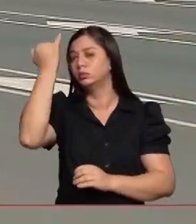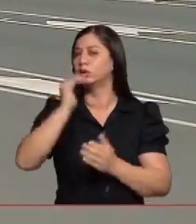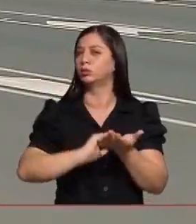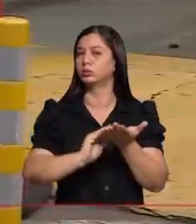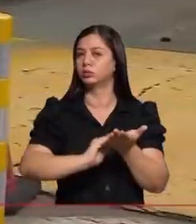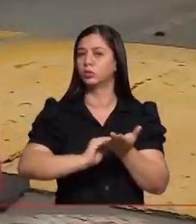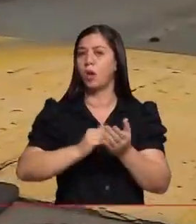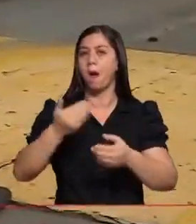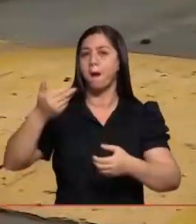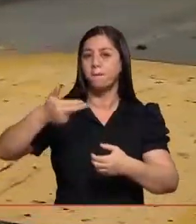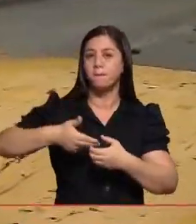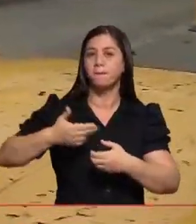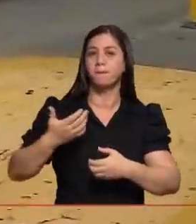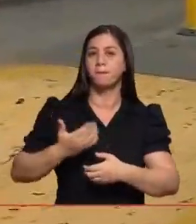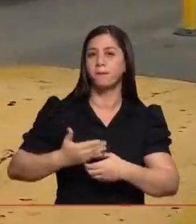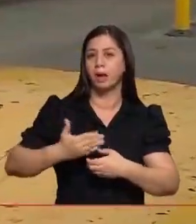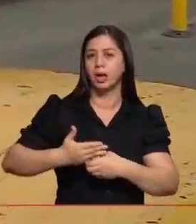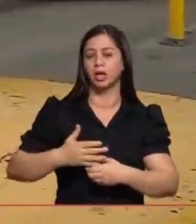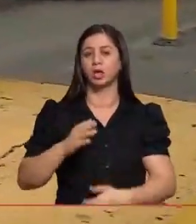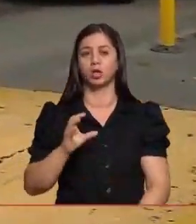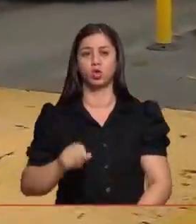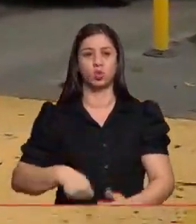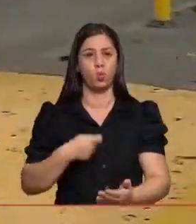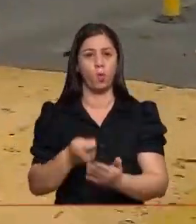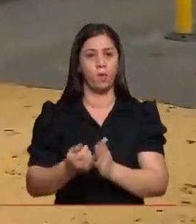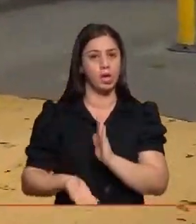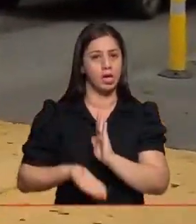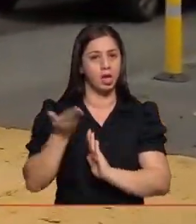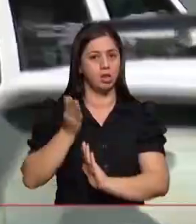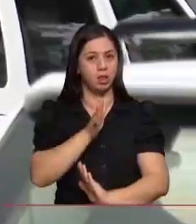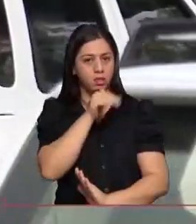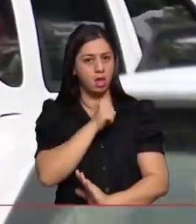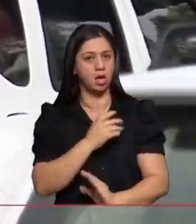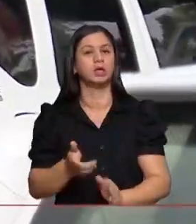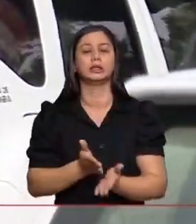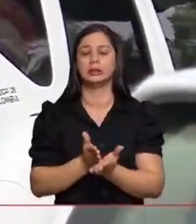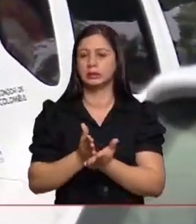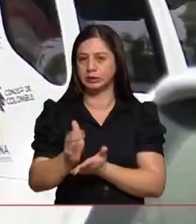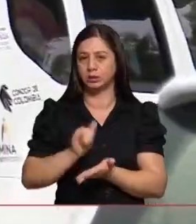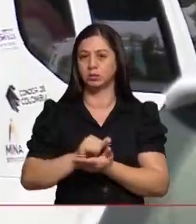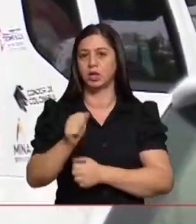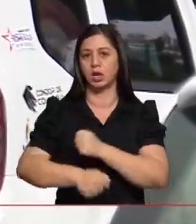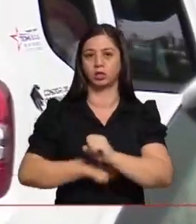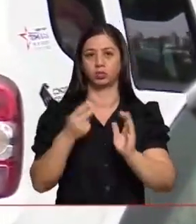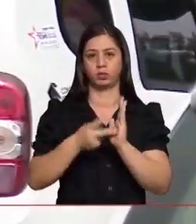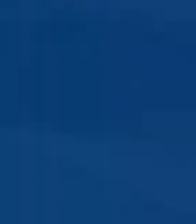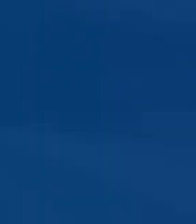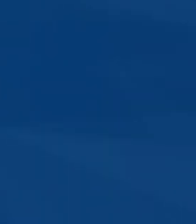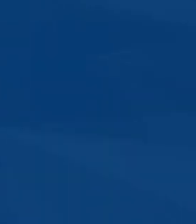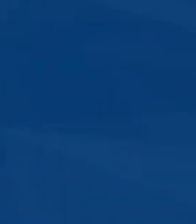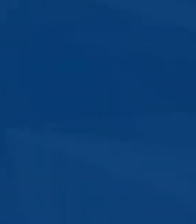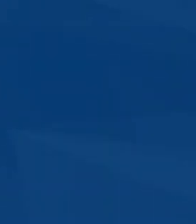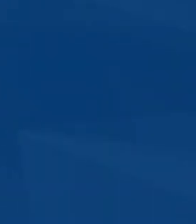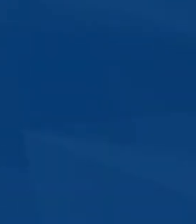aquellos peajes que se encuentran en concesión y no han incrementado su costo mantengan las tarifas del 2022.